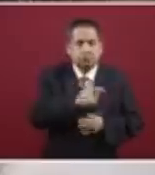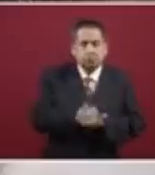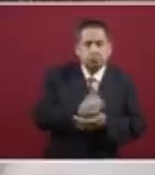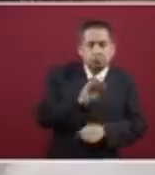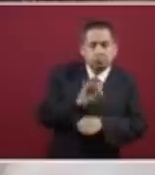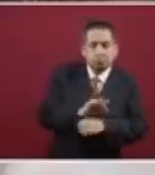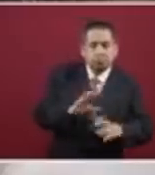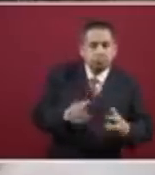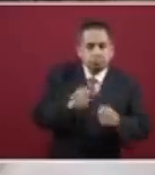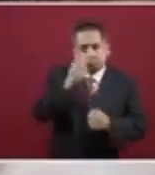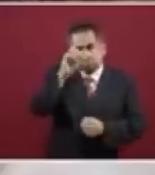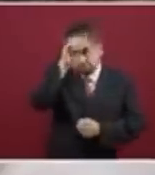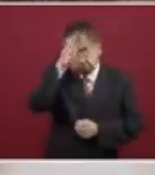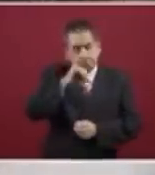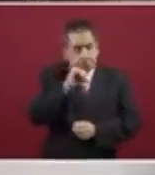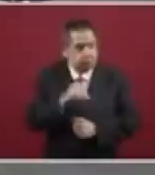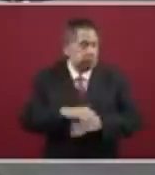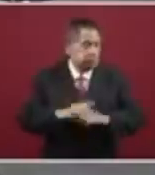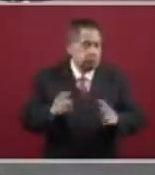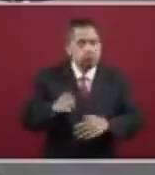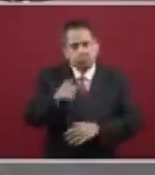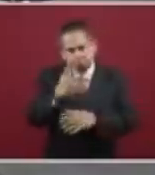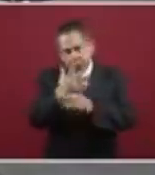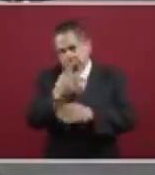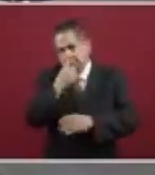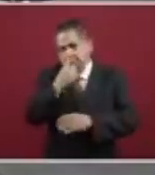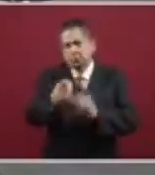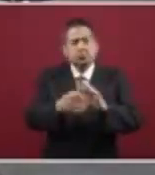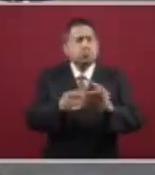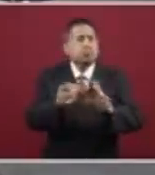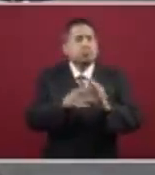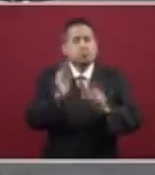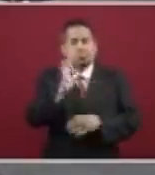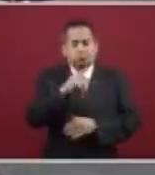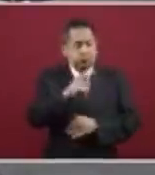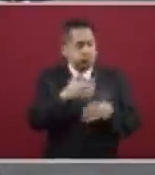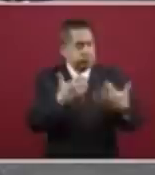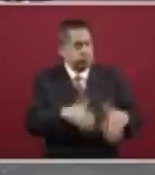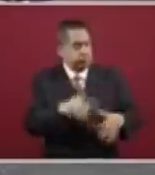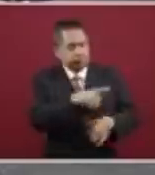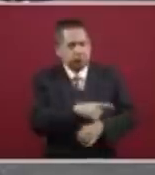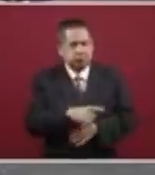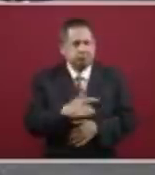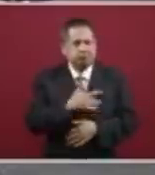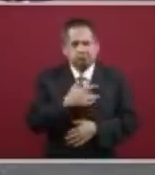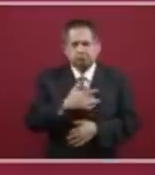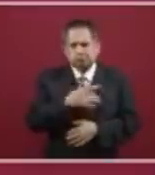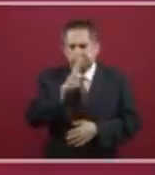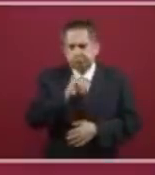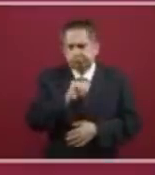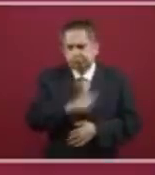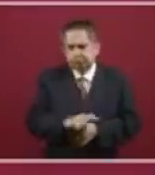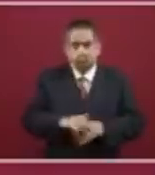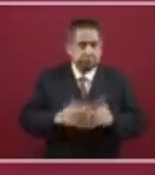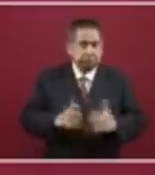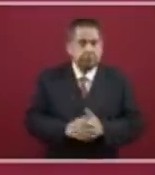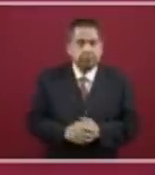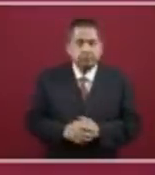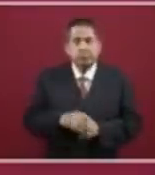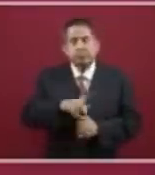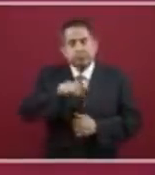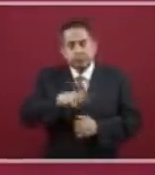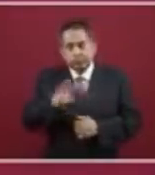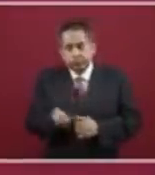estos cuerpos. Incluso usted había mencionado que era un empresario de mal corazón. Y por otro lado, preguntarle